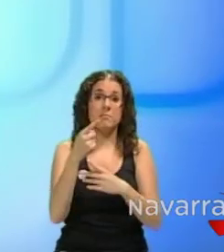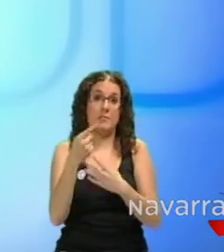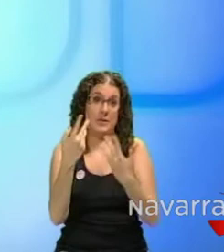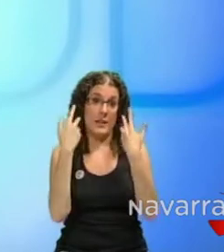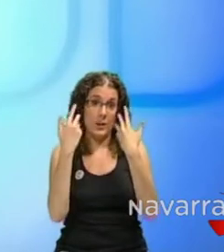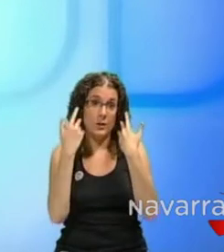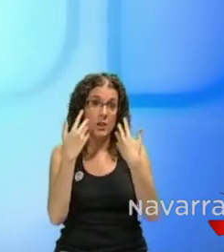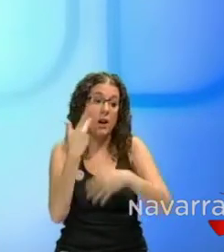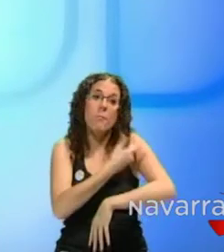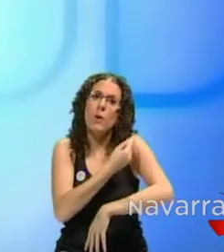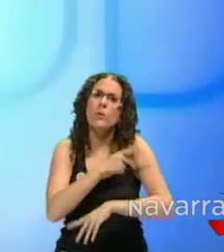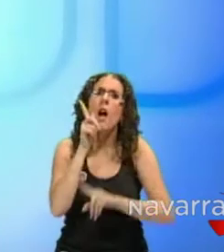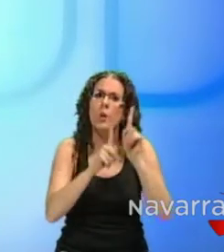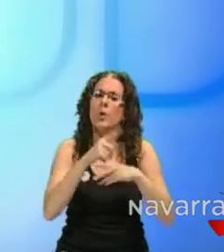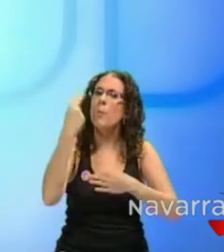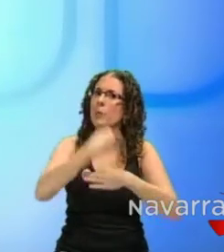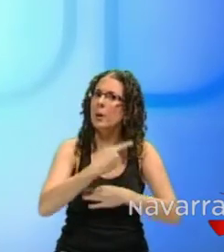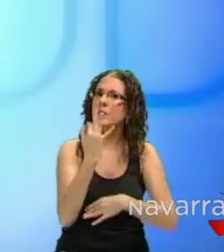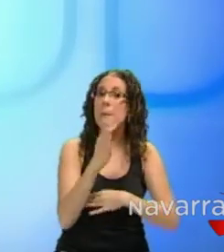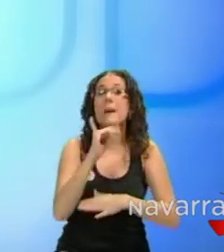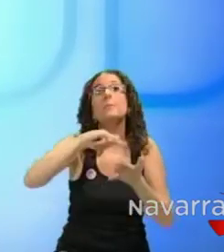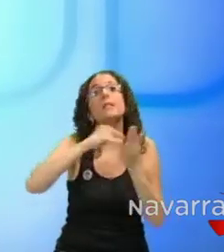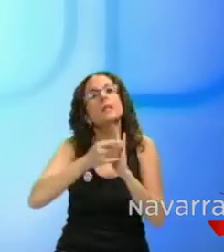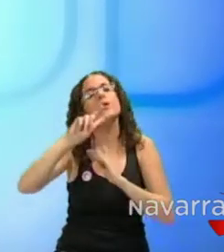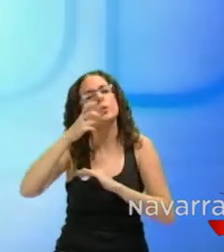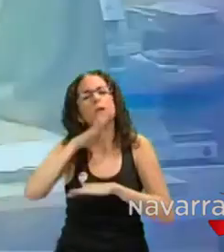de la necesidad de adoptar otra serie de medidas.